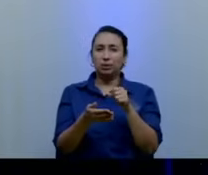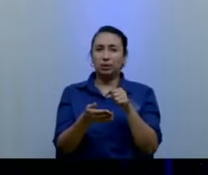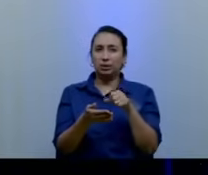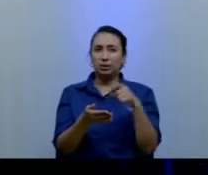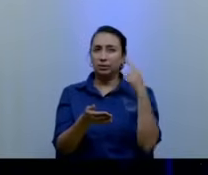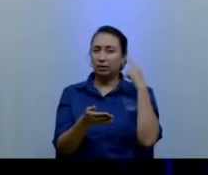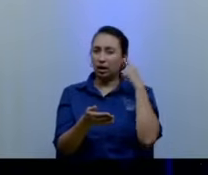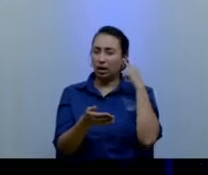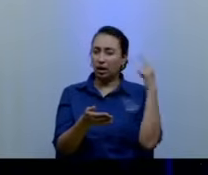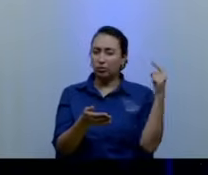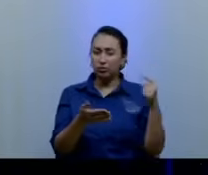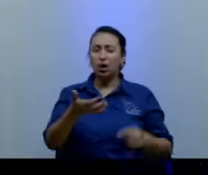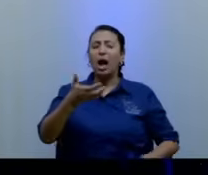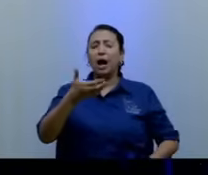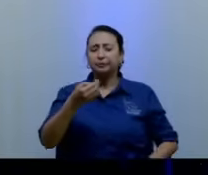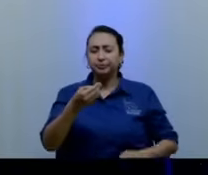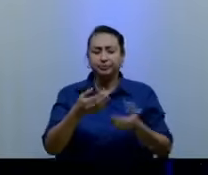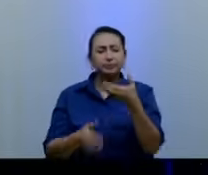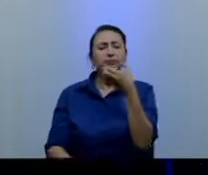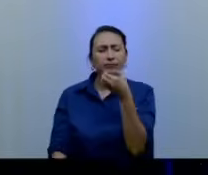lo borras.